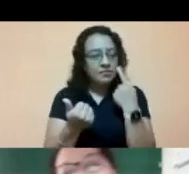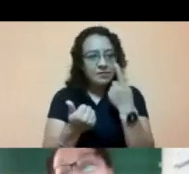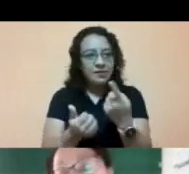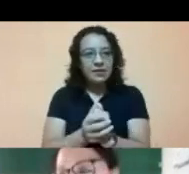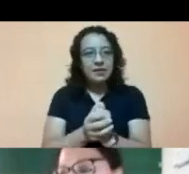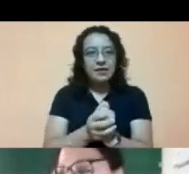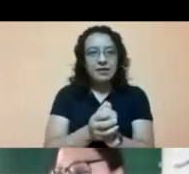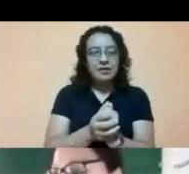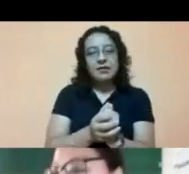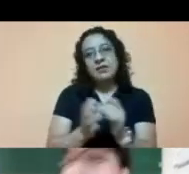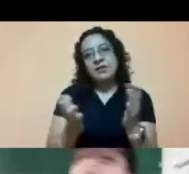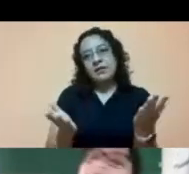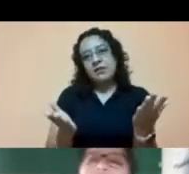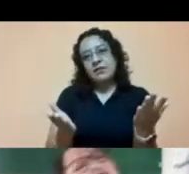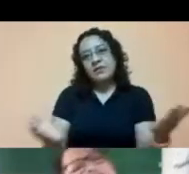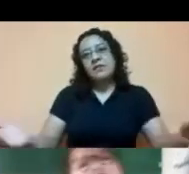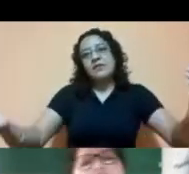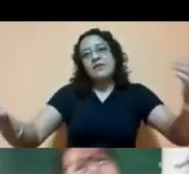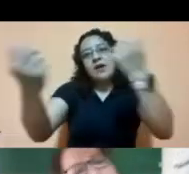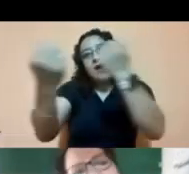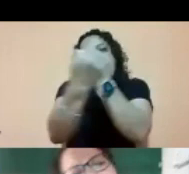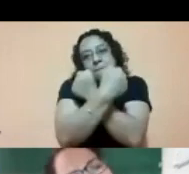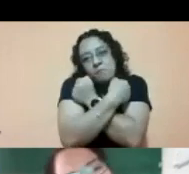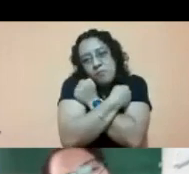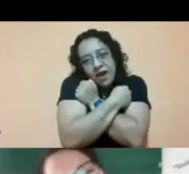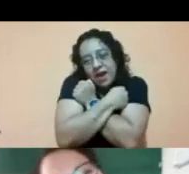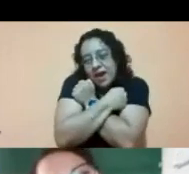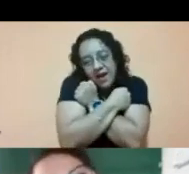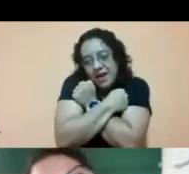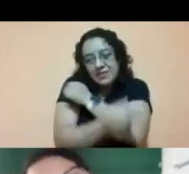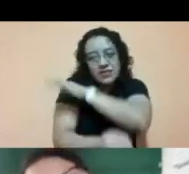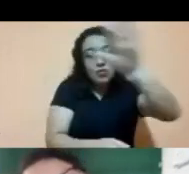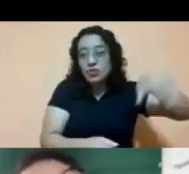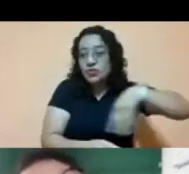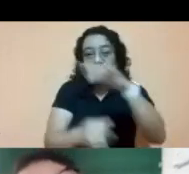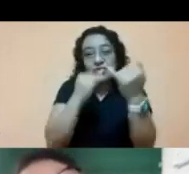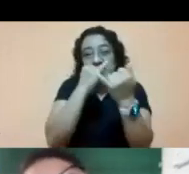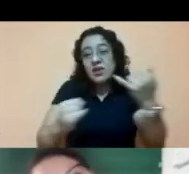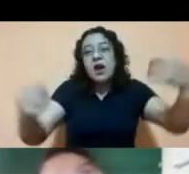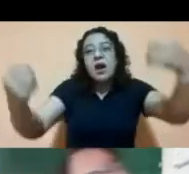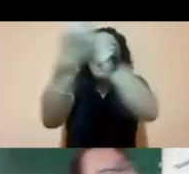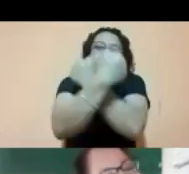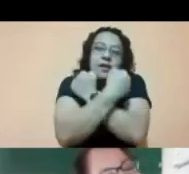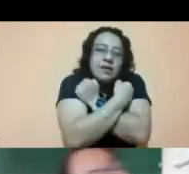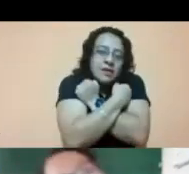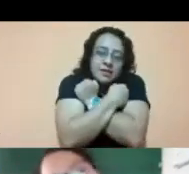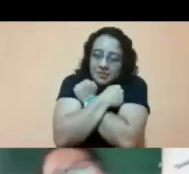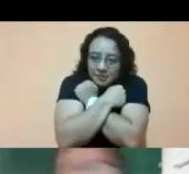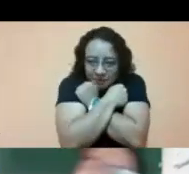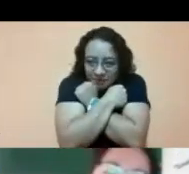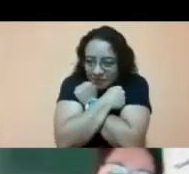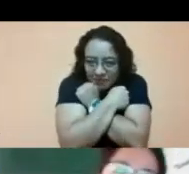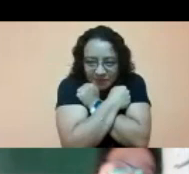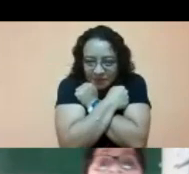vamos a terminar nuevamente dándonos un fuerte, fuerte abrazo. Todos, todos un fuerte,